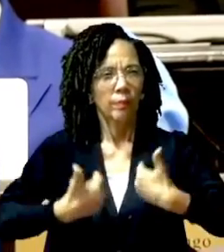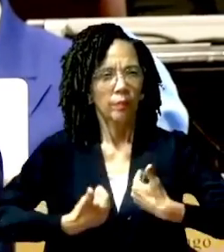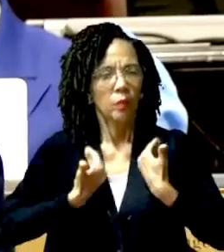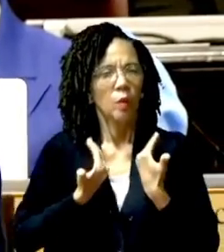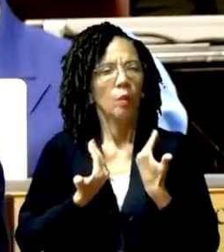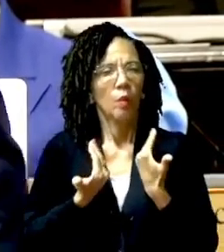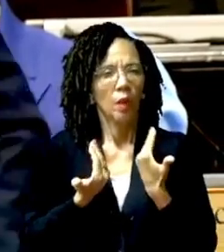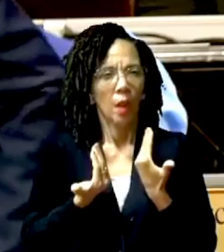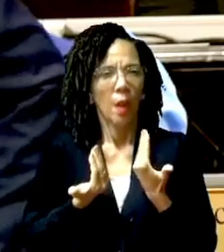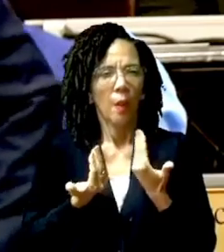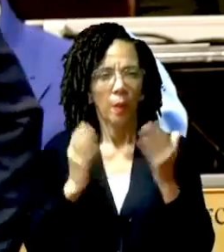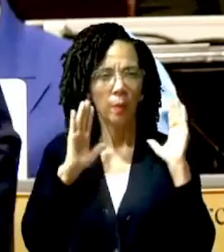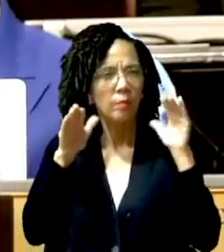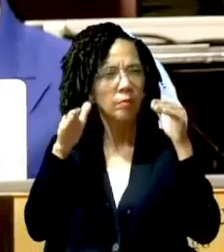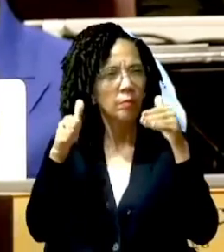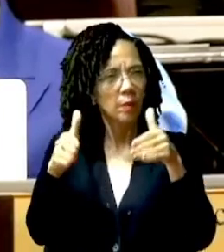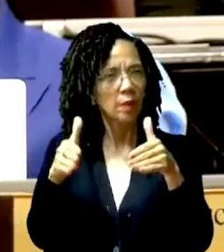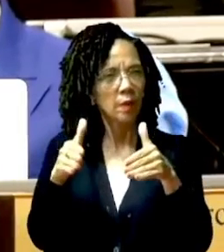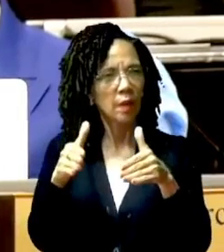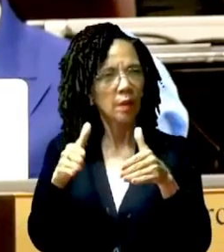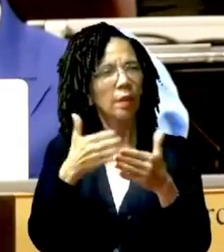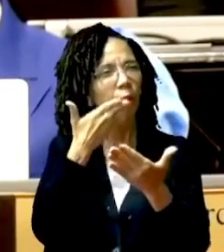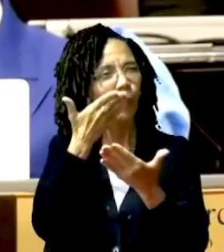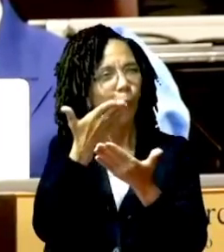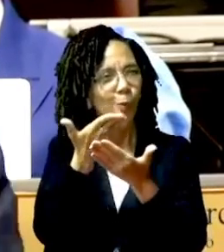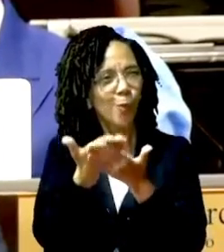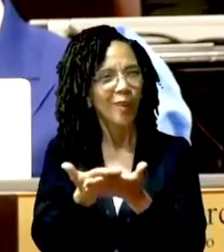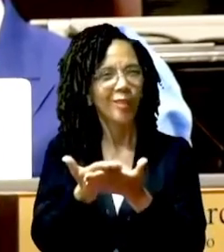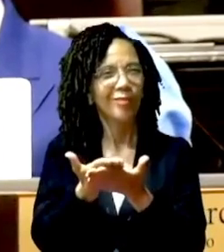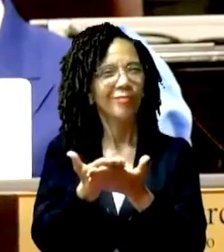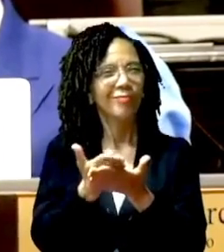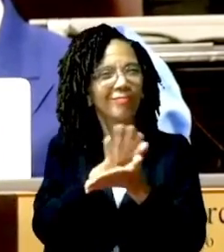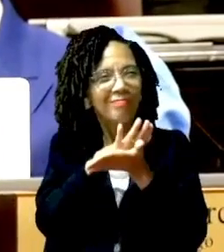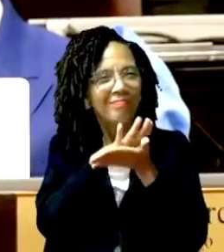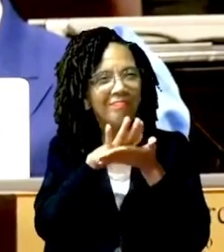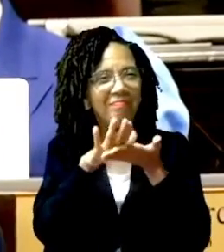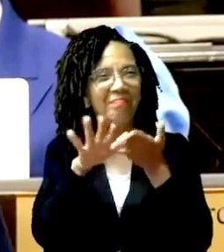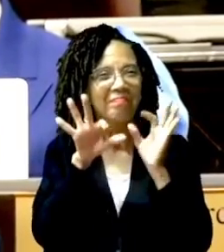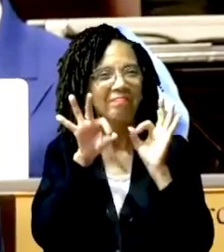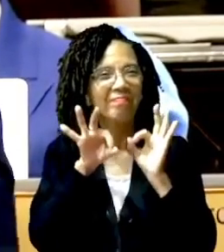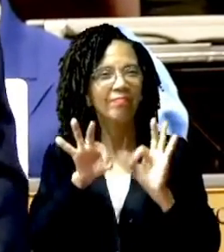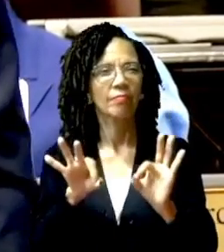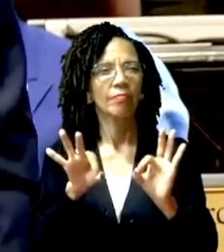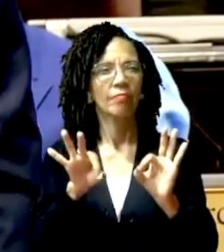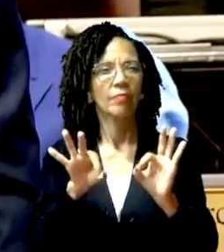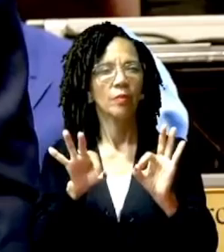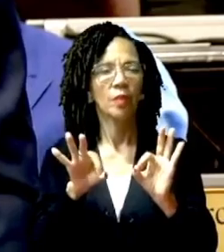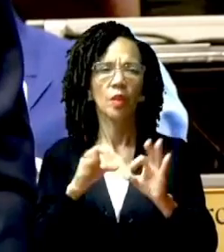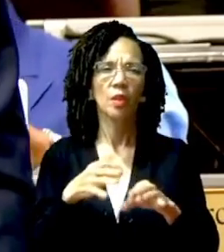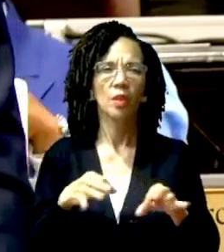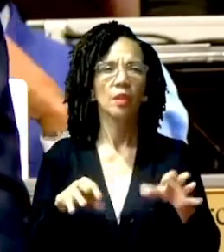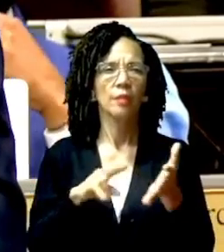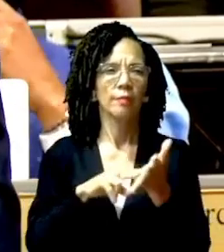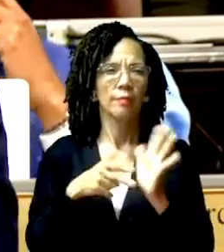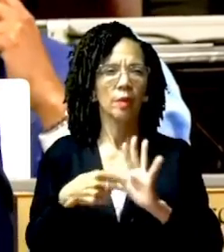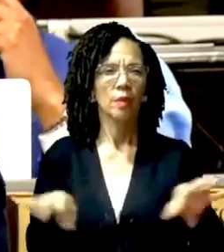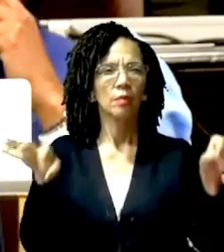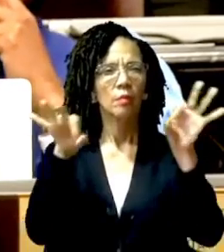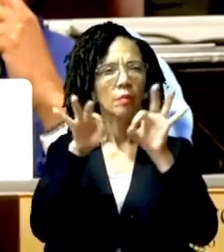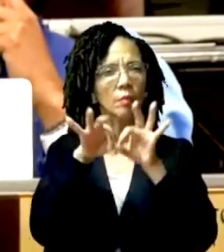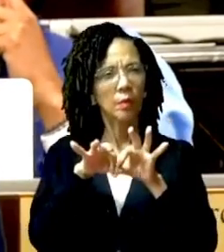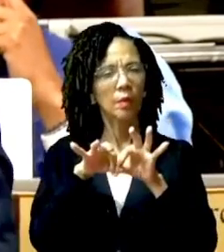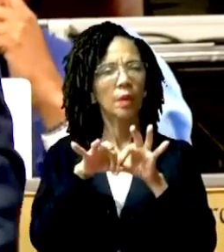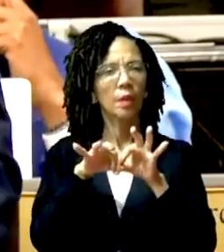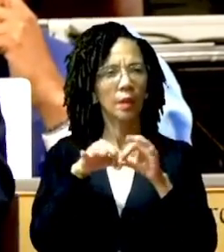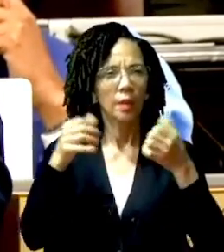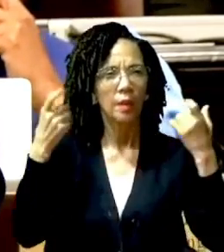Por lo que se encuentra en una situación precaria, con dificultades de actividad deportiva que se realicen en plena normalidad.